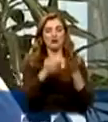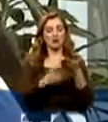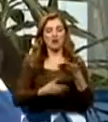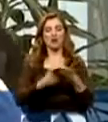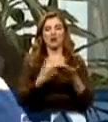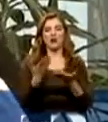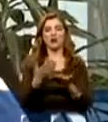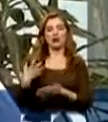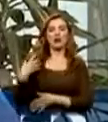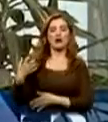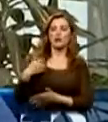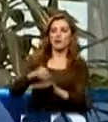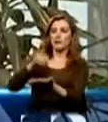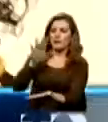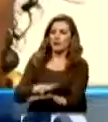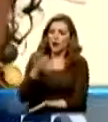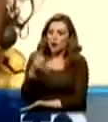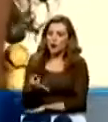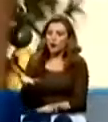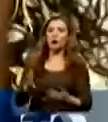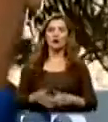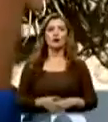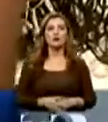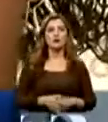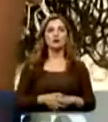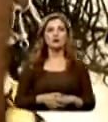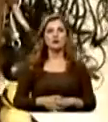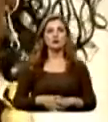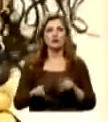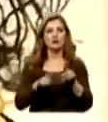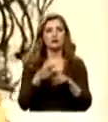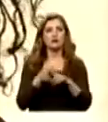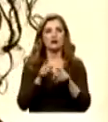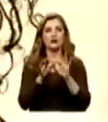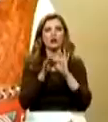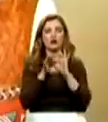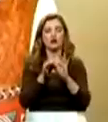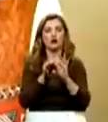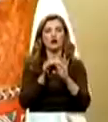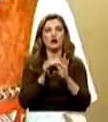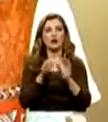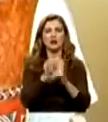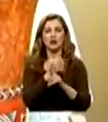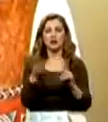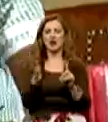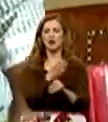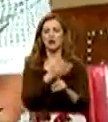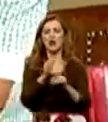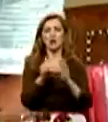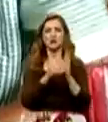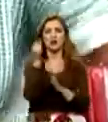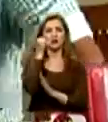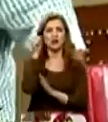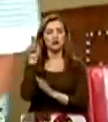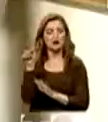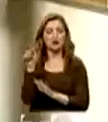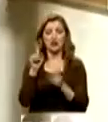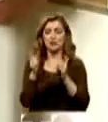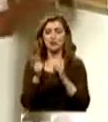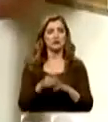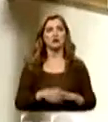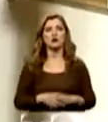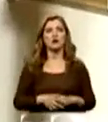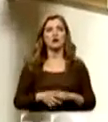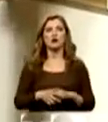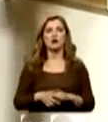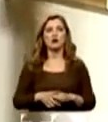se implemente esto y que se cumpla. Indica que al igual que otras compañeras, no ha cambiado el maltrato y la vulneración de sus derechos por parte de los